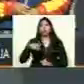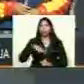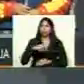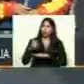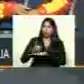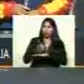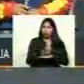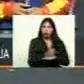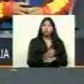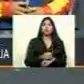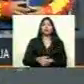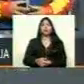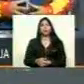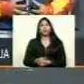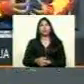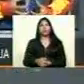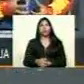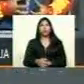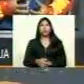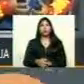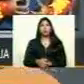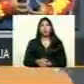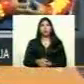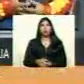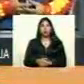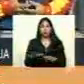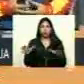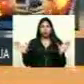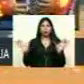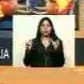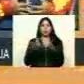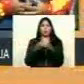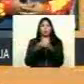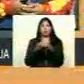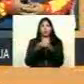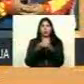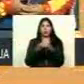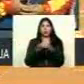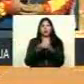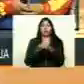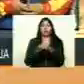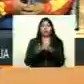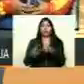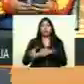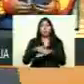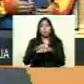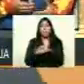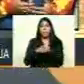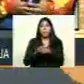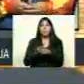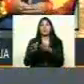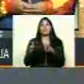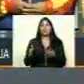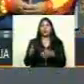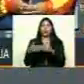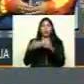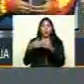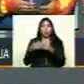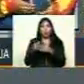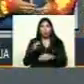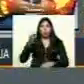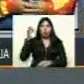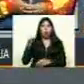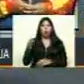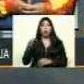Relaciones Interiores, Justicia y Paz, que es el conglomerado de nuestras instituciones que trabajan abocadas al tema de la prevención, como es la Oficina Nacional